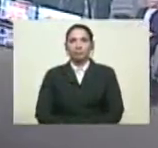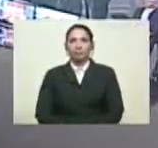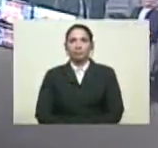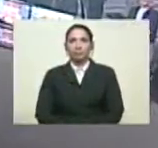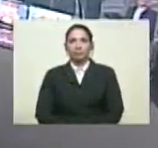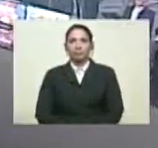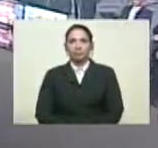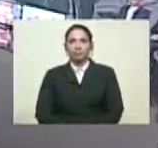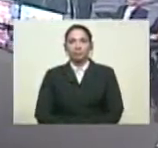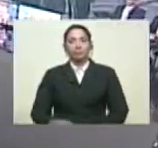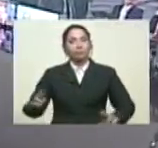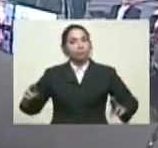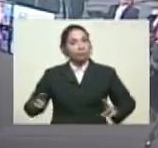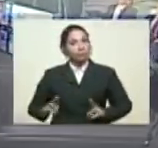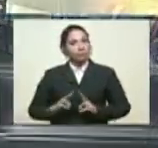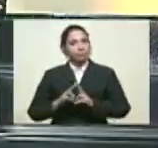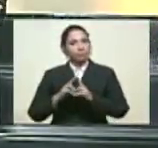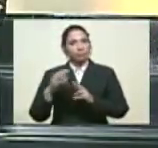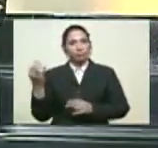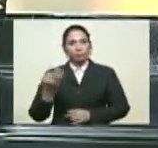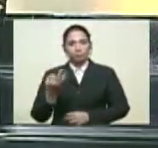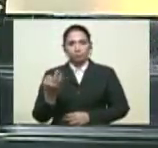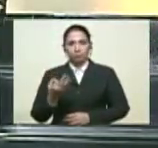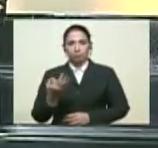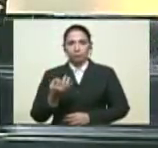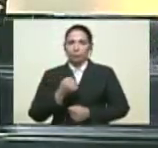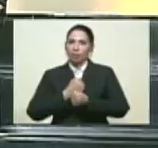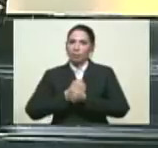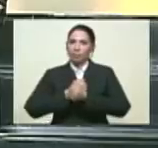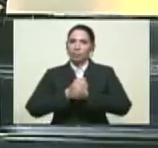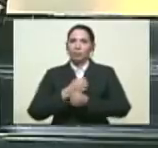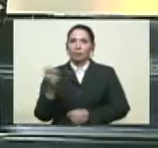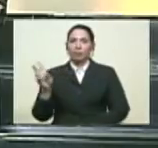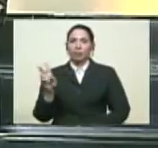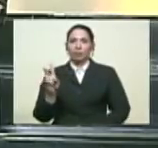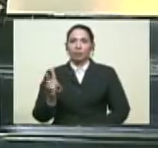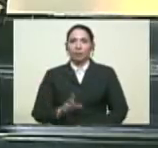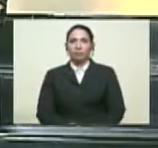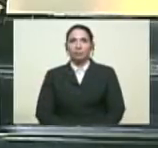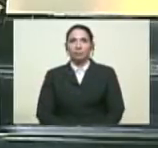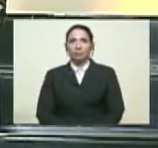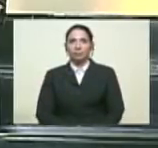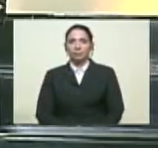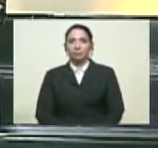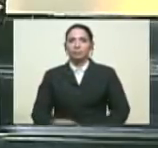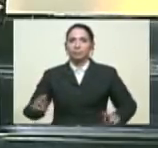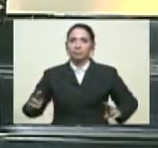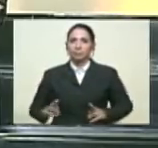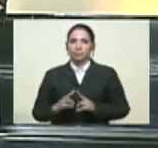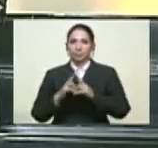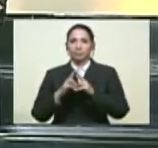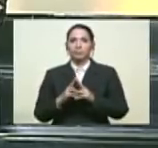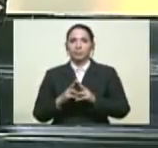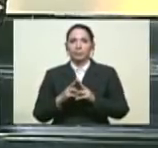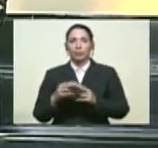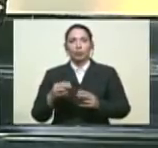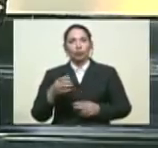a encontrarse con la realidad de nuestra amada Venezuela, a encontrarse con los dolores y la